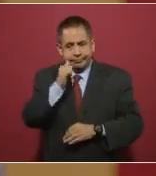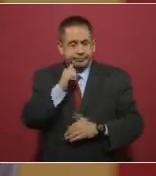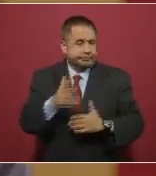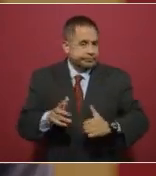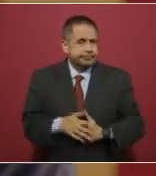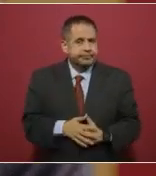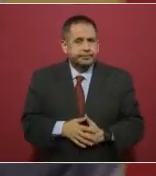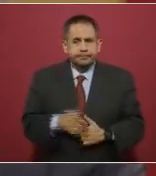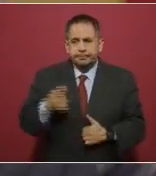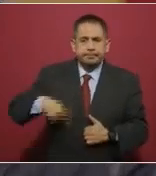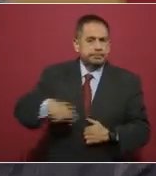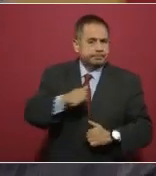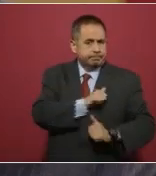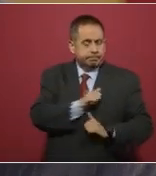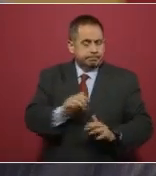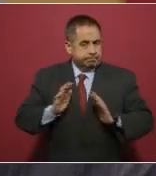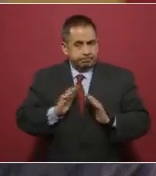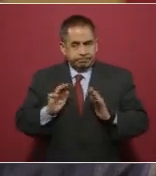Nuestro ejército